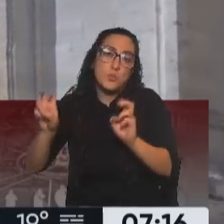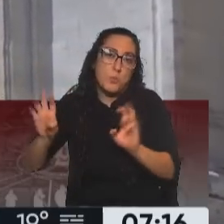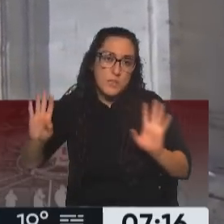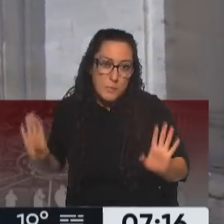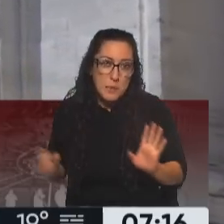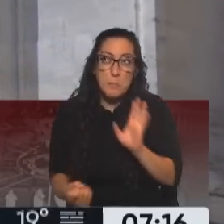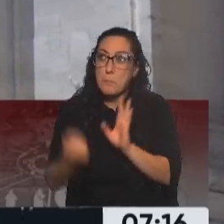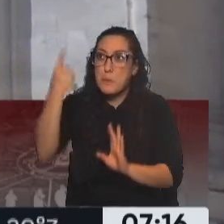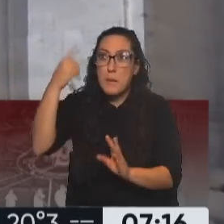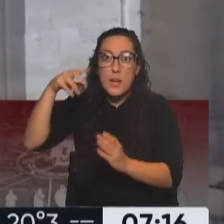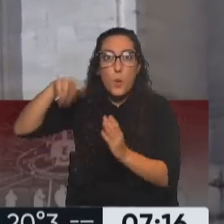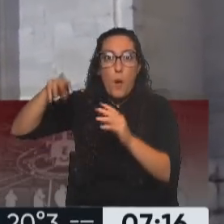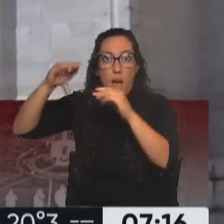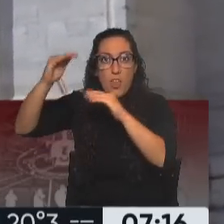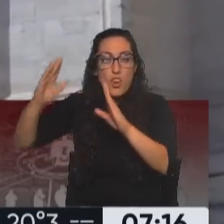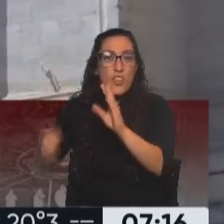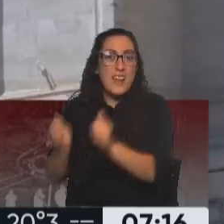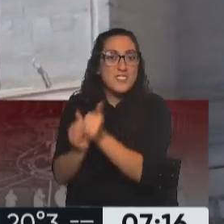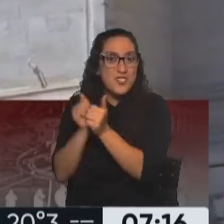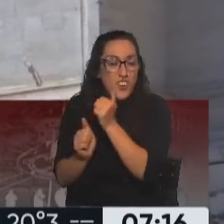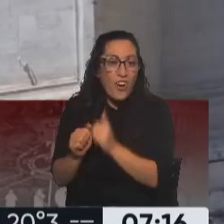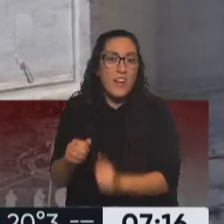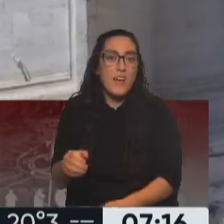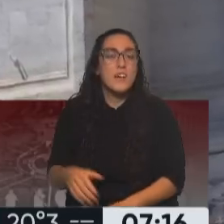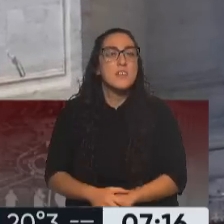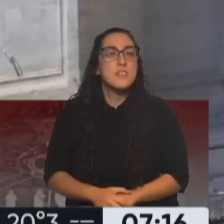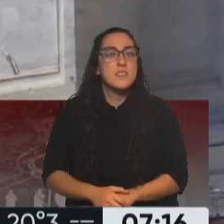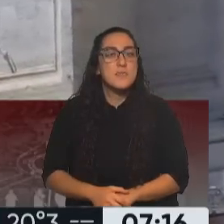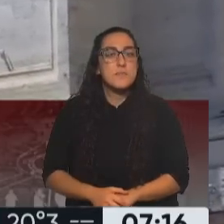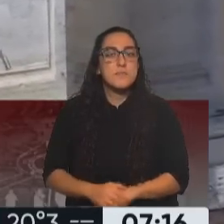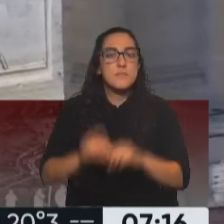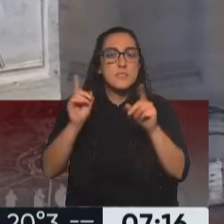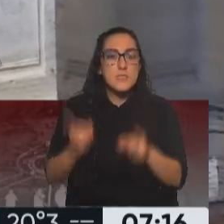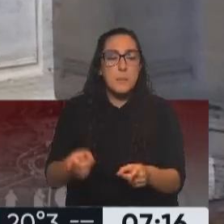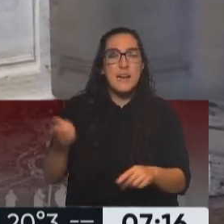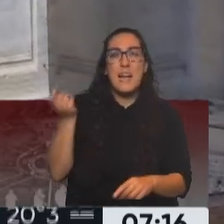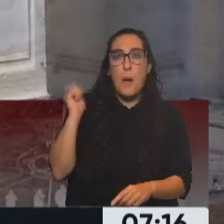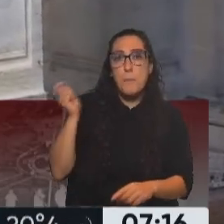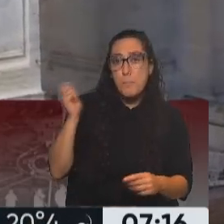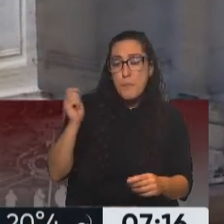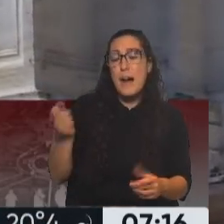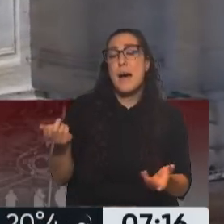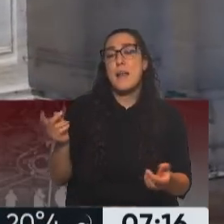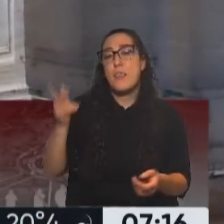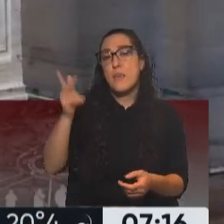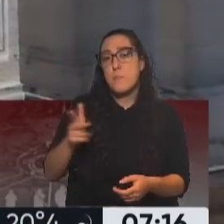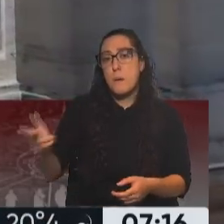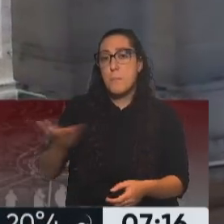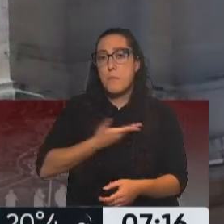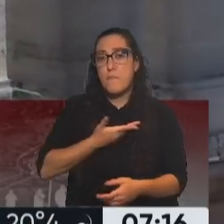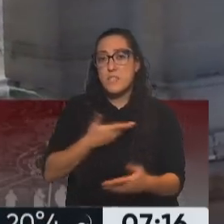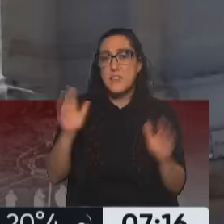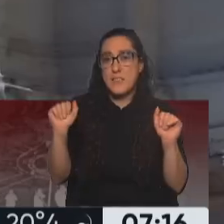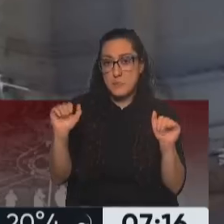Señora aparecido en la historia. La imagen es sonido también, es sonido por las campanadas que están despidiendo a Francisco.